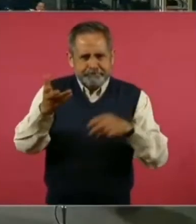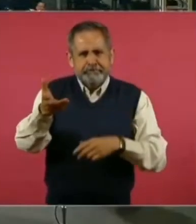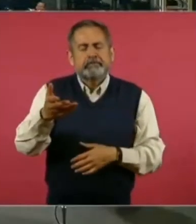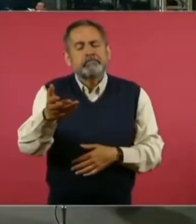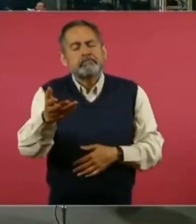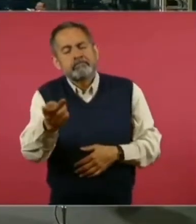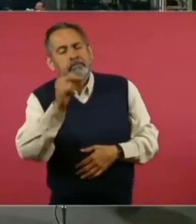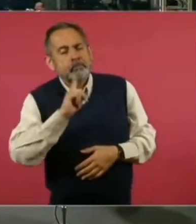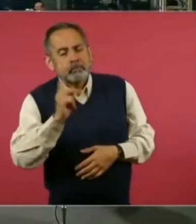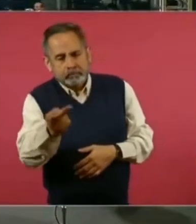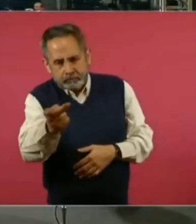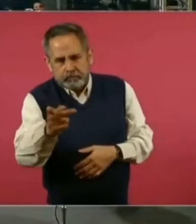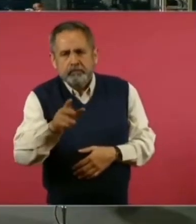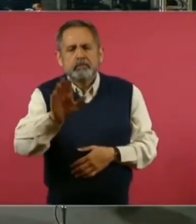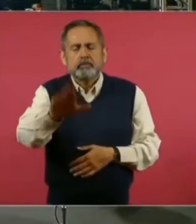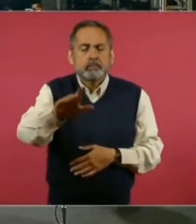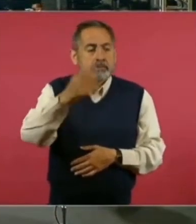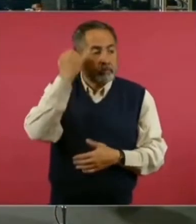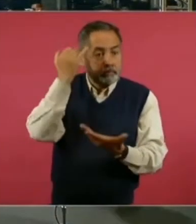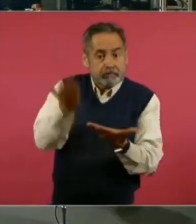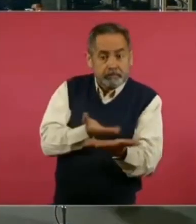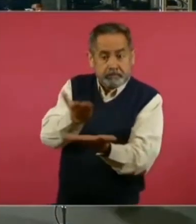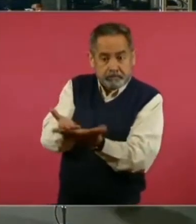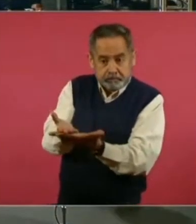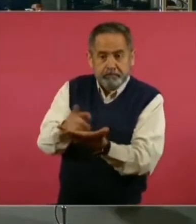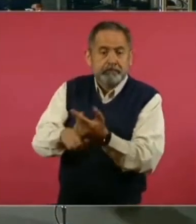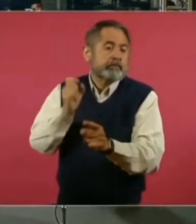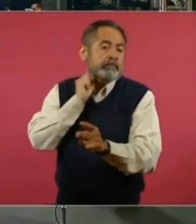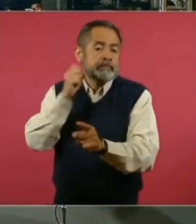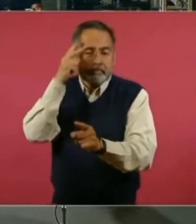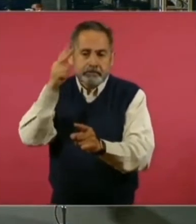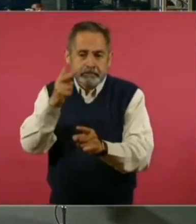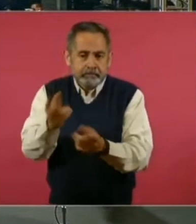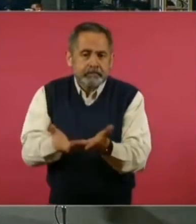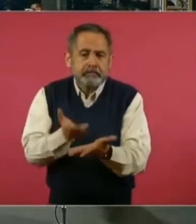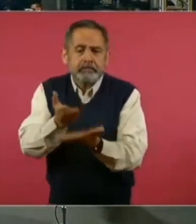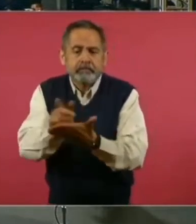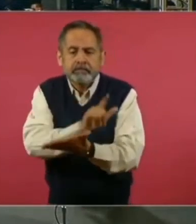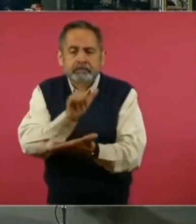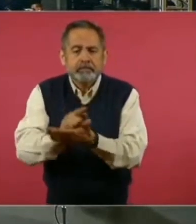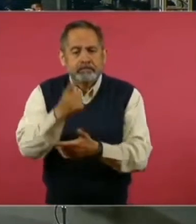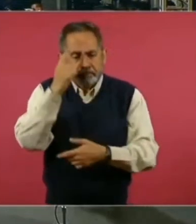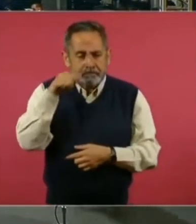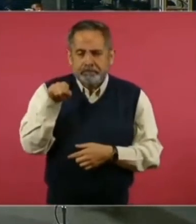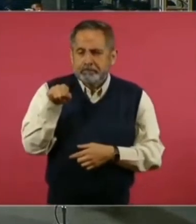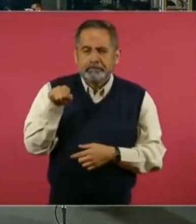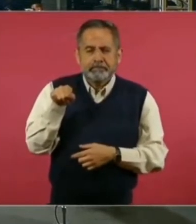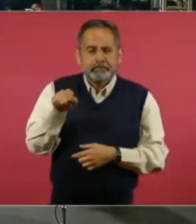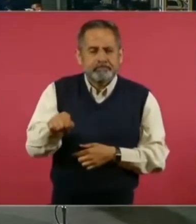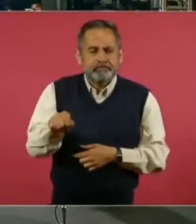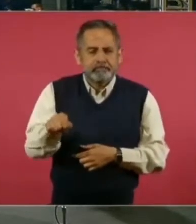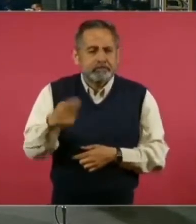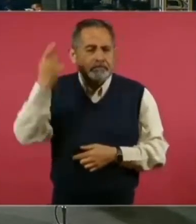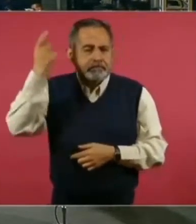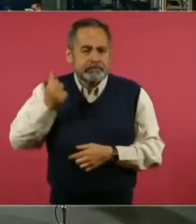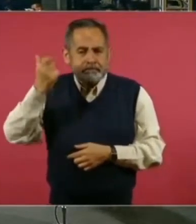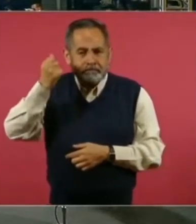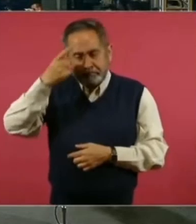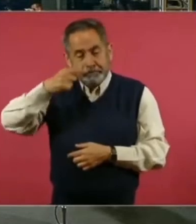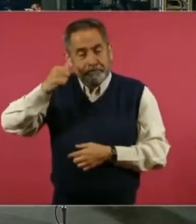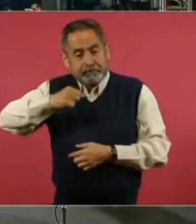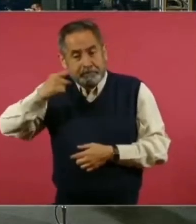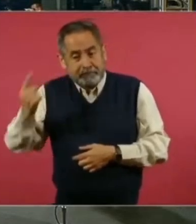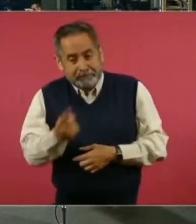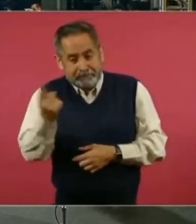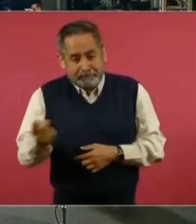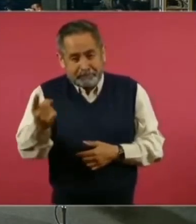porque ya se presentó una iniciativa en el Senado de la República para extinguir este privilegio de las pensiones vitalicias a